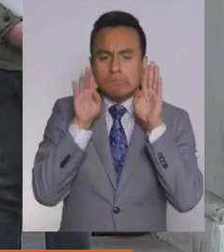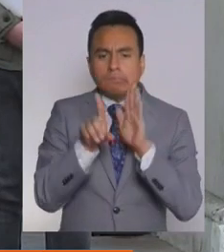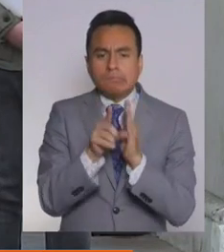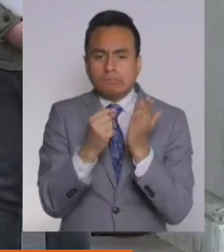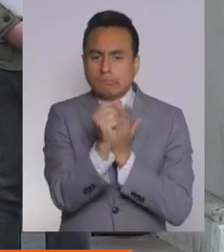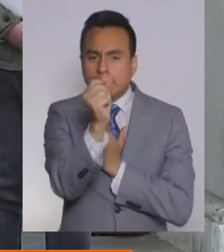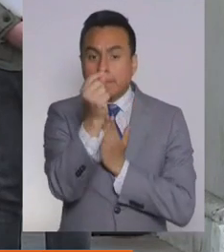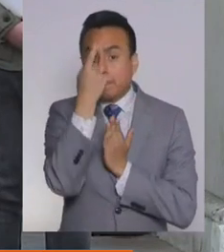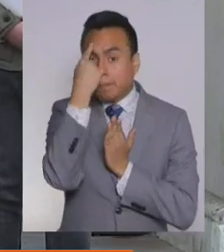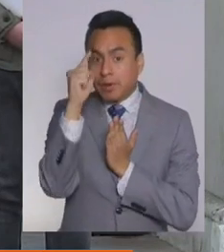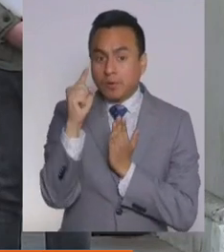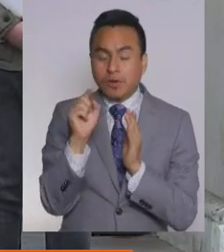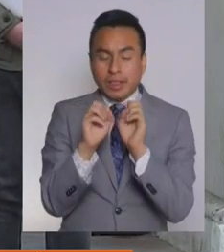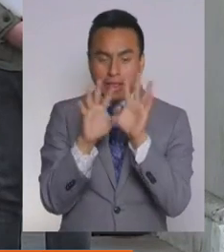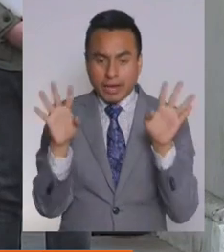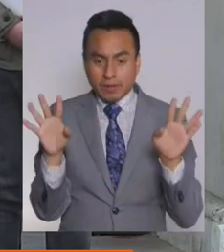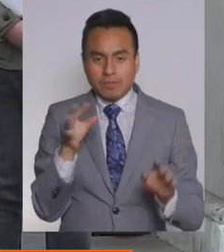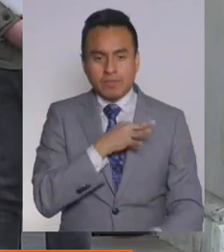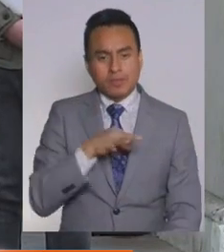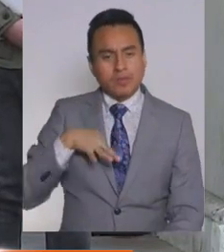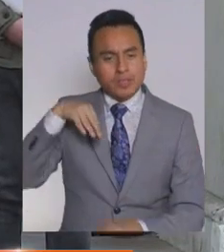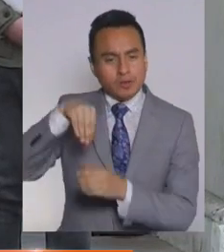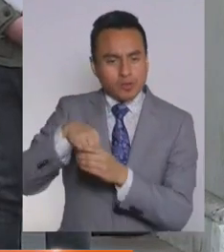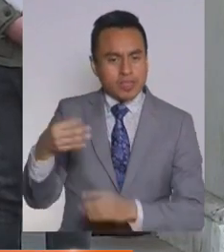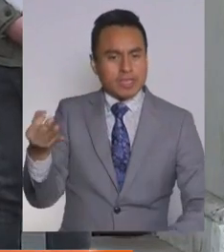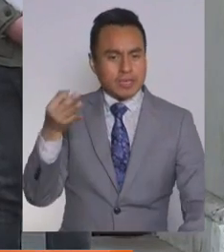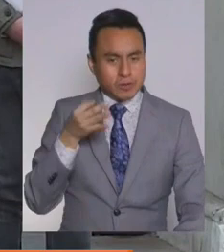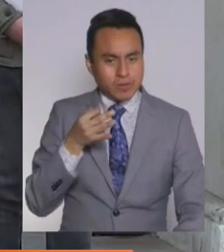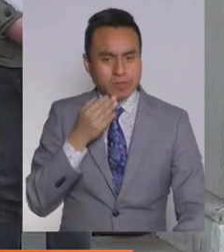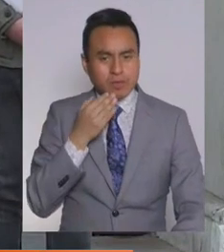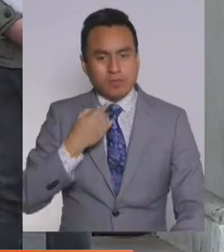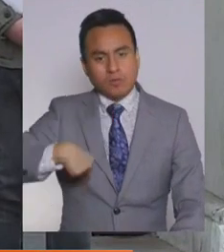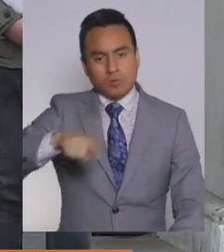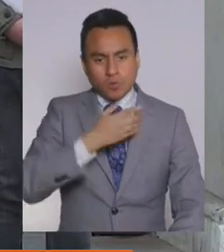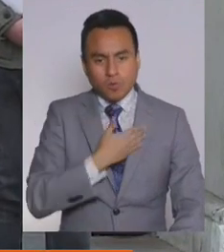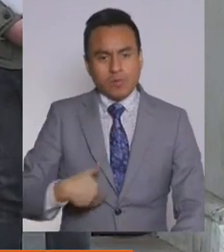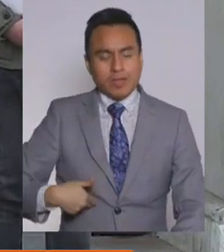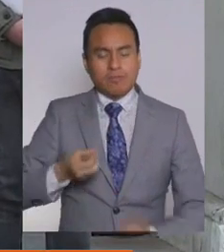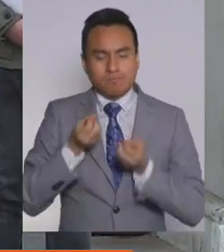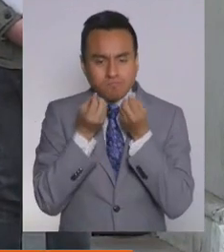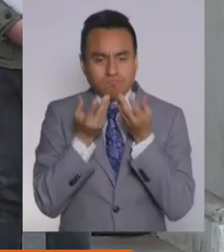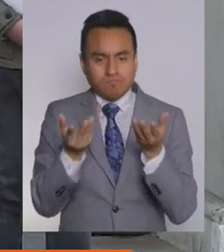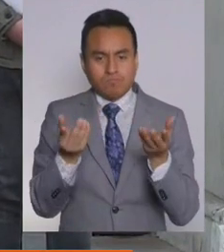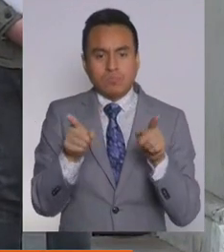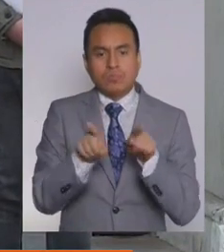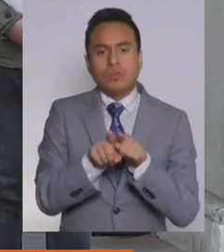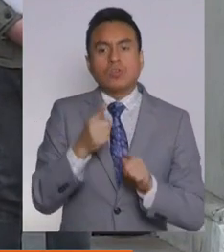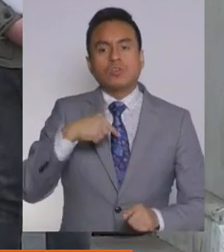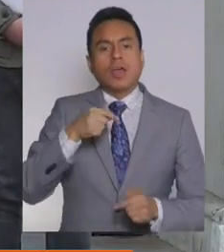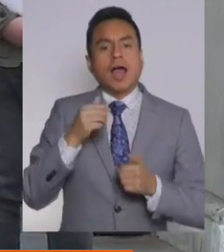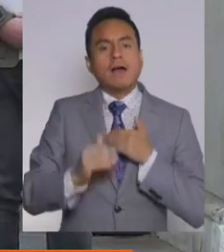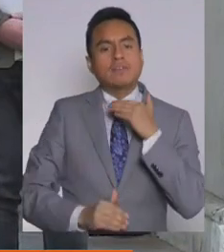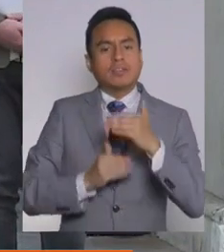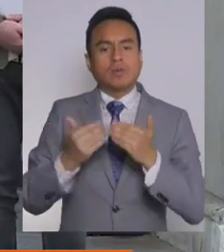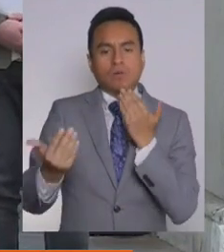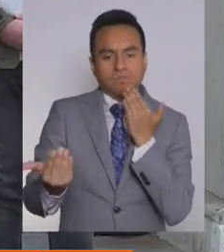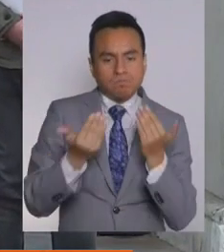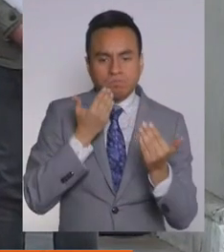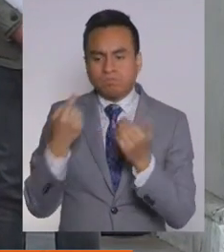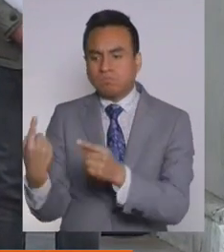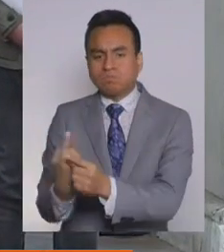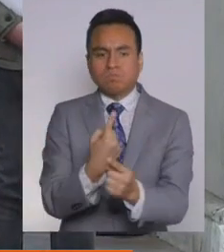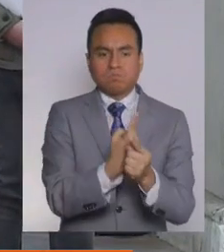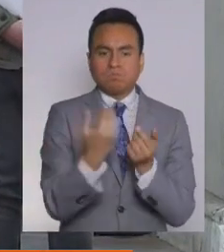a ser claros. Y lo ha dicho el ministro del Interior y lo hemos manifestado como gobierno. vamos a seguir avanzando en diálogo,